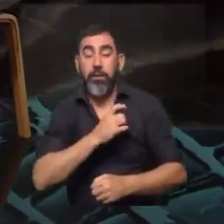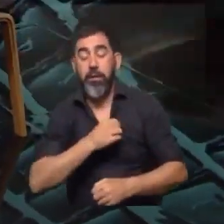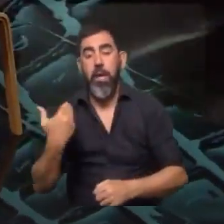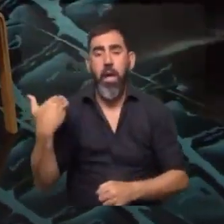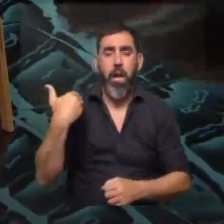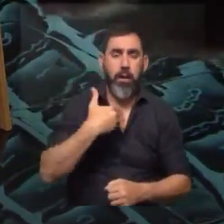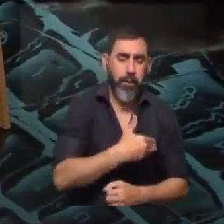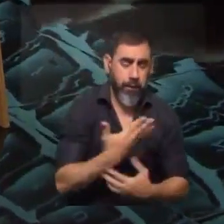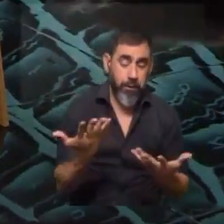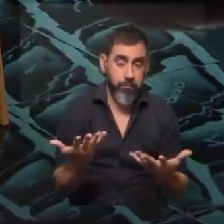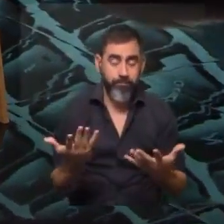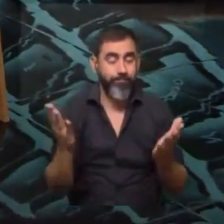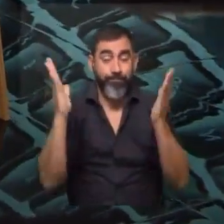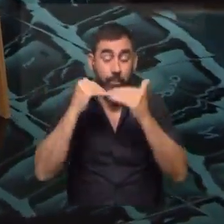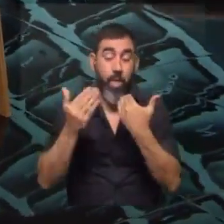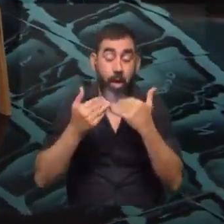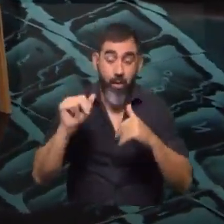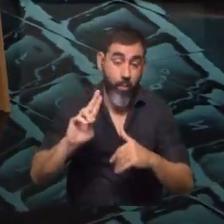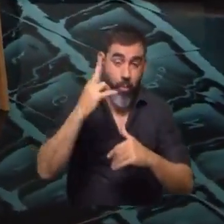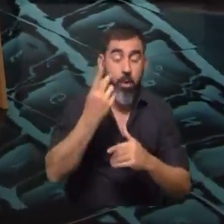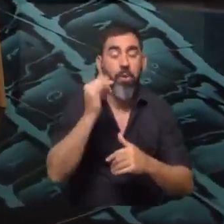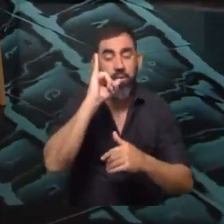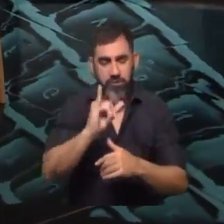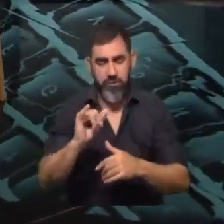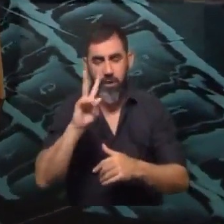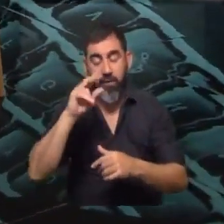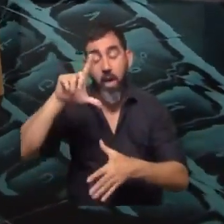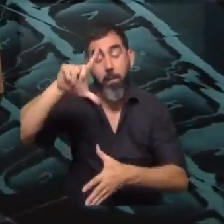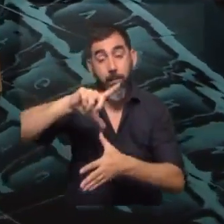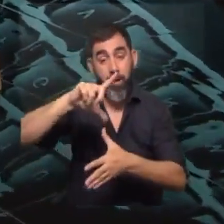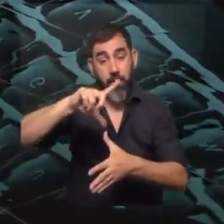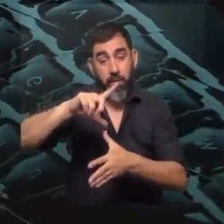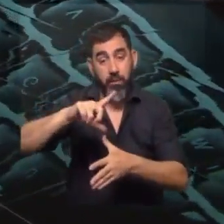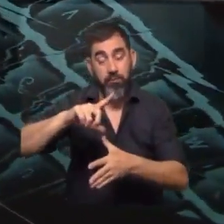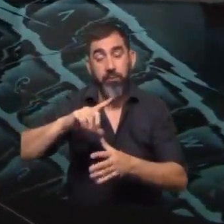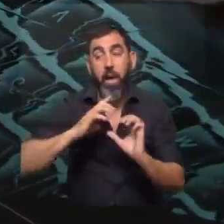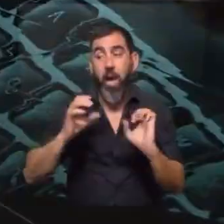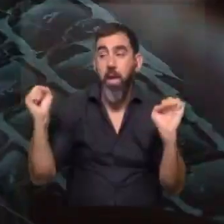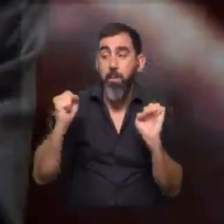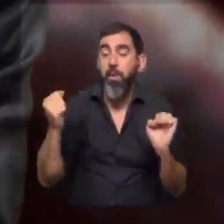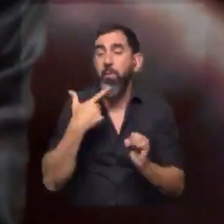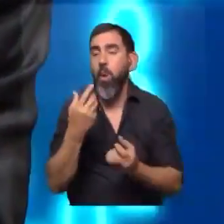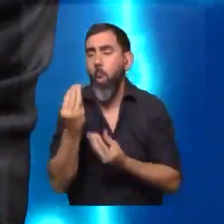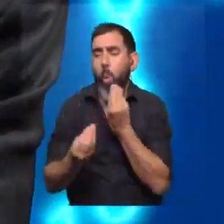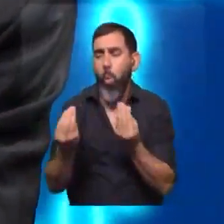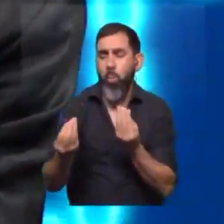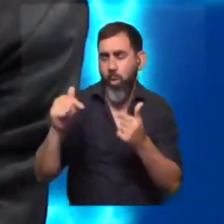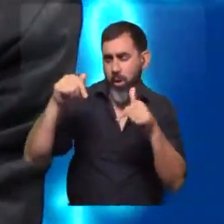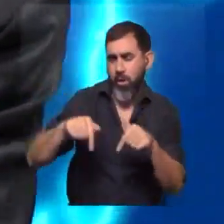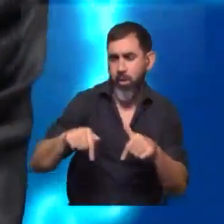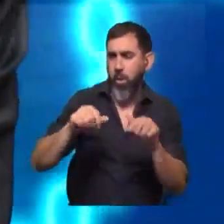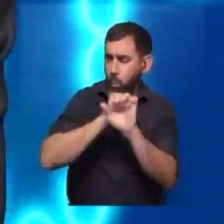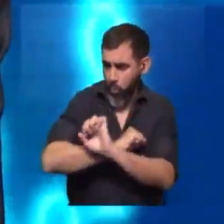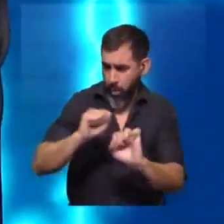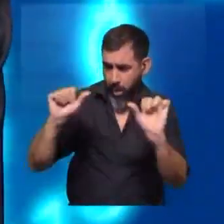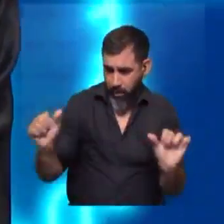Argentina, y no he tenido la oportunidad de hablarlo tanto en Uruguay, pero sí me ha tocado verlo en América Latina. Hay mucho temor porque dicen, no, pero ¿cómo nosotros aquí vamos a poder hacer